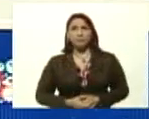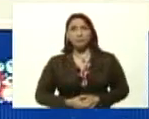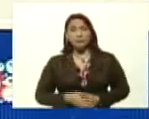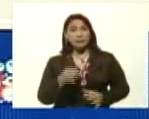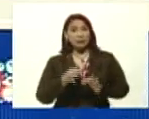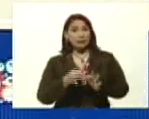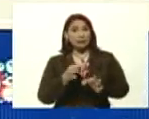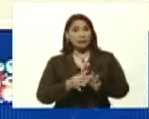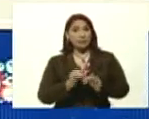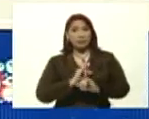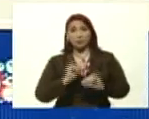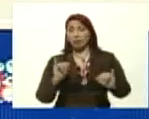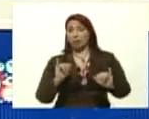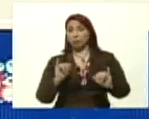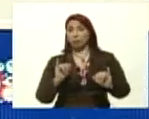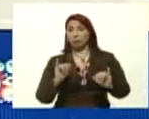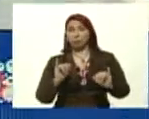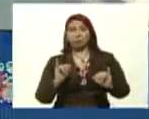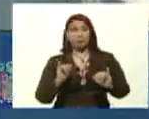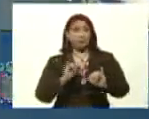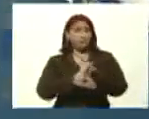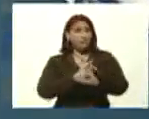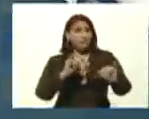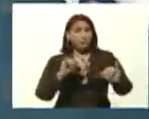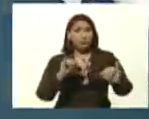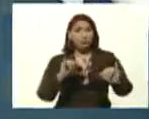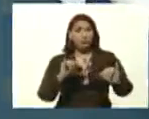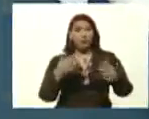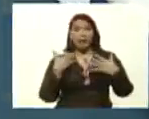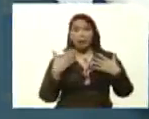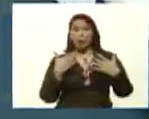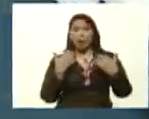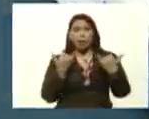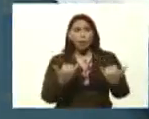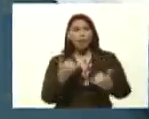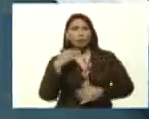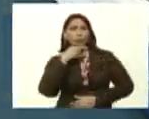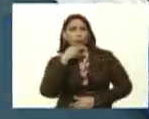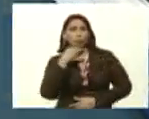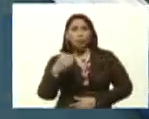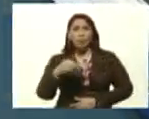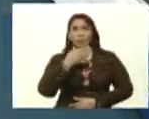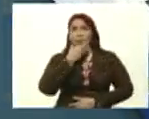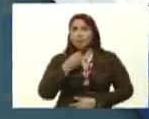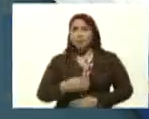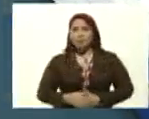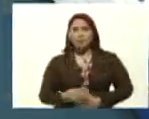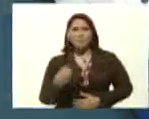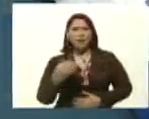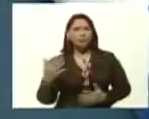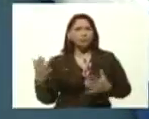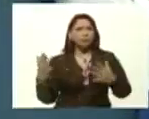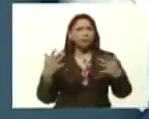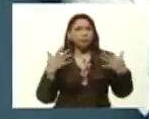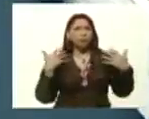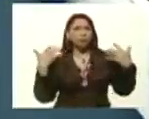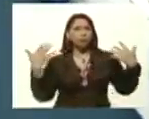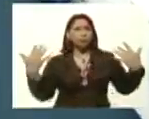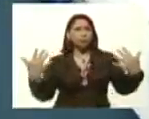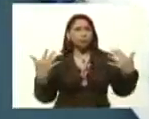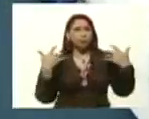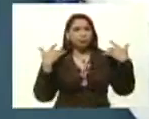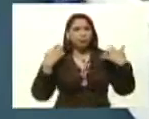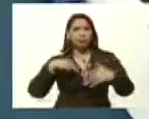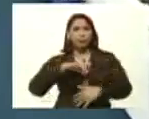ya se despide el calor. Y debe venir octubre, noviembre, diciembre más fresco para